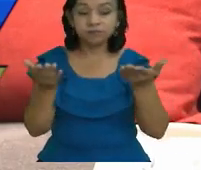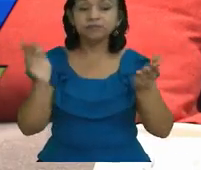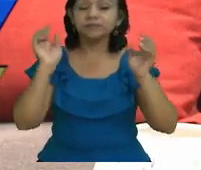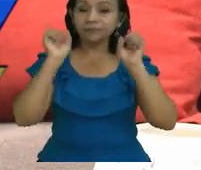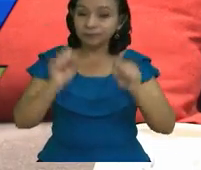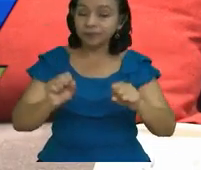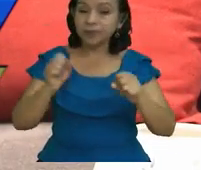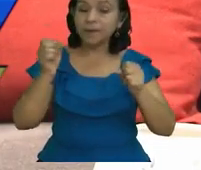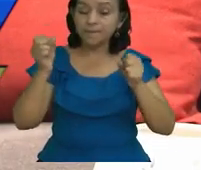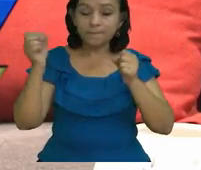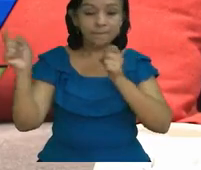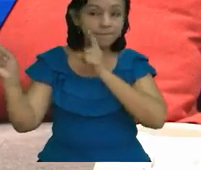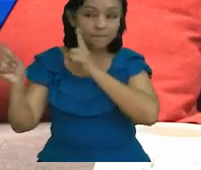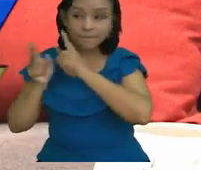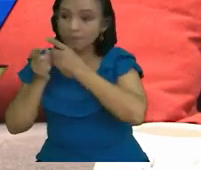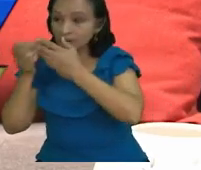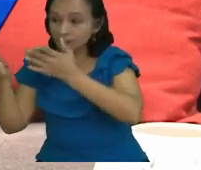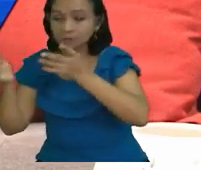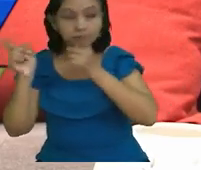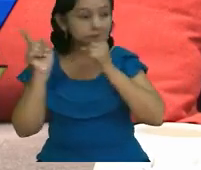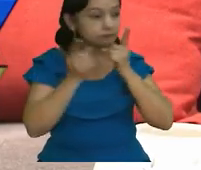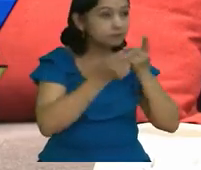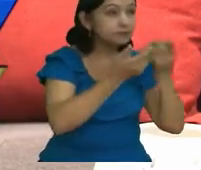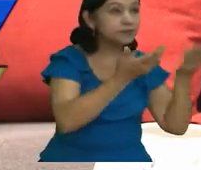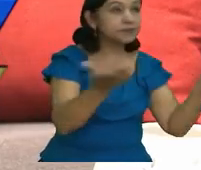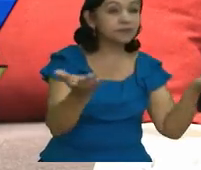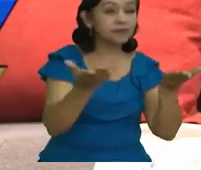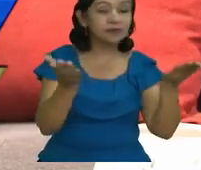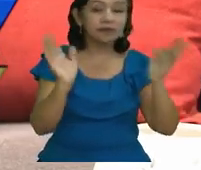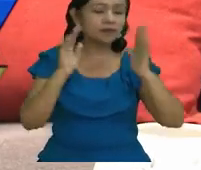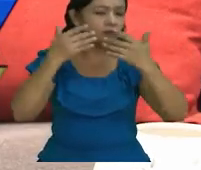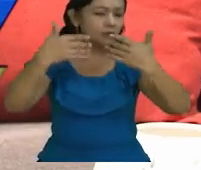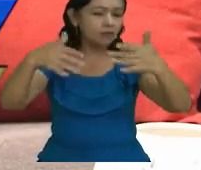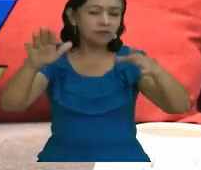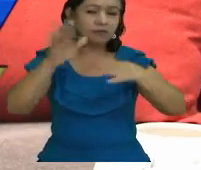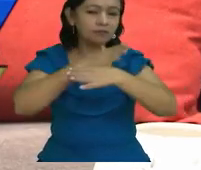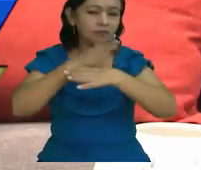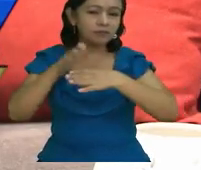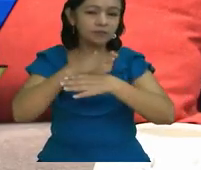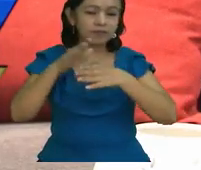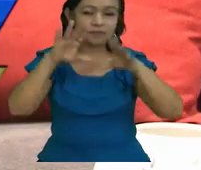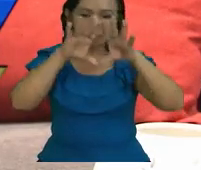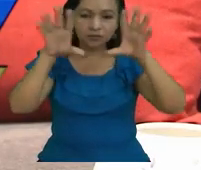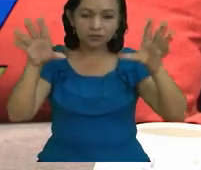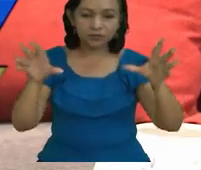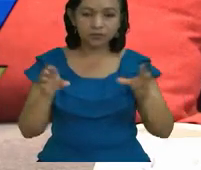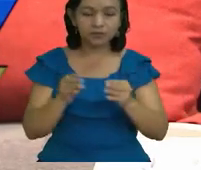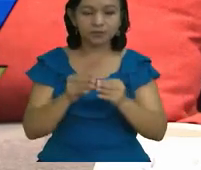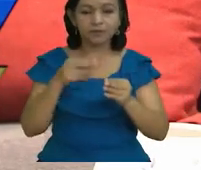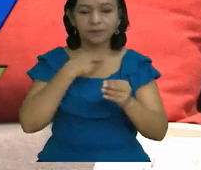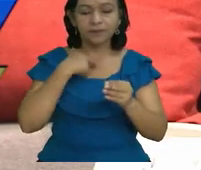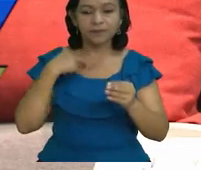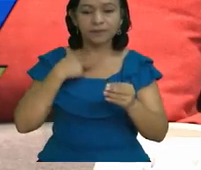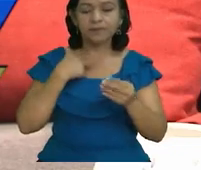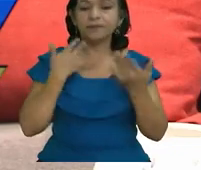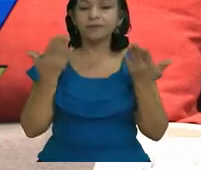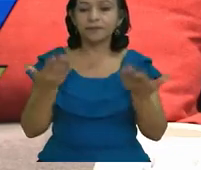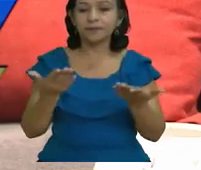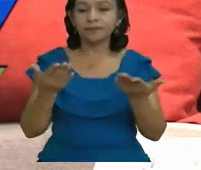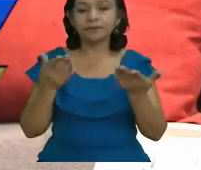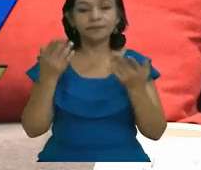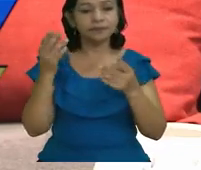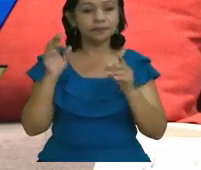puede llegar por mensaje o por otra vía el tipo de información. Y también la sumatoria de los productores al conocimiento de